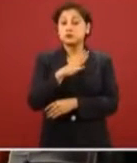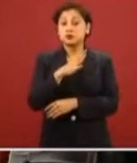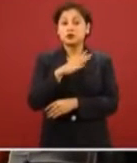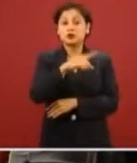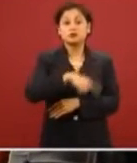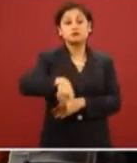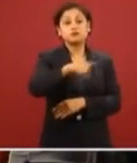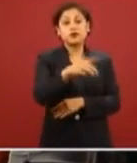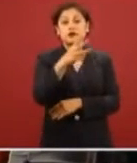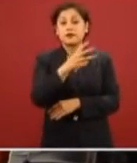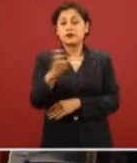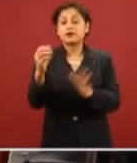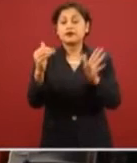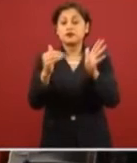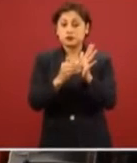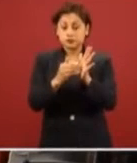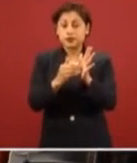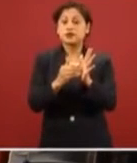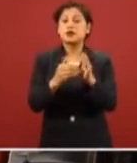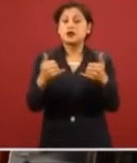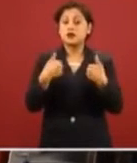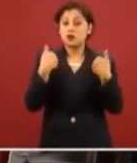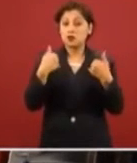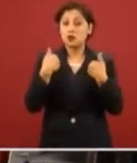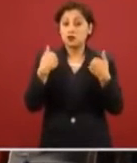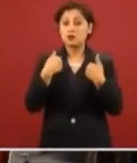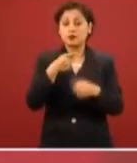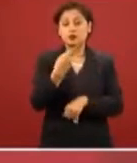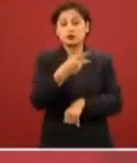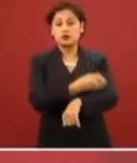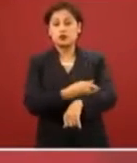estudiantes de familias de escasos recursos económicos